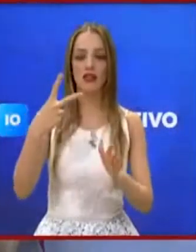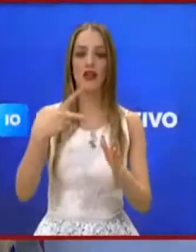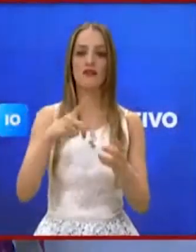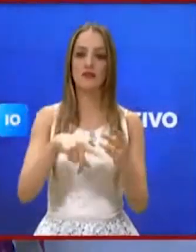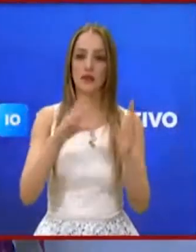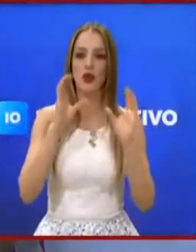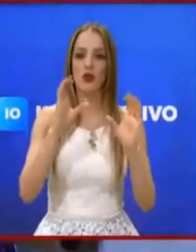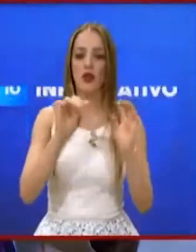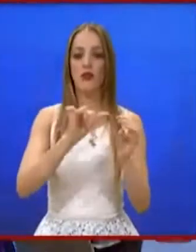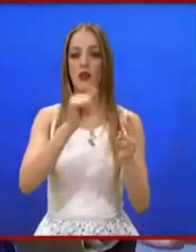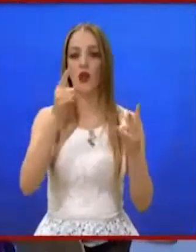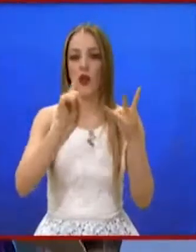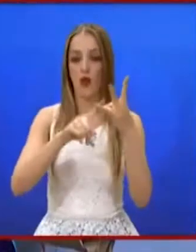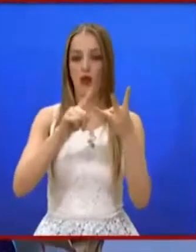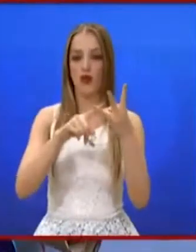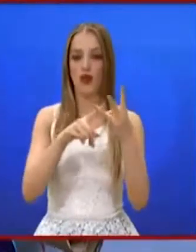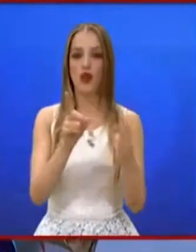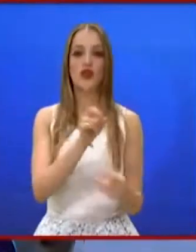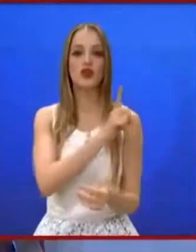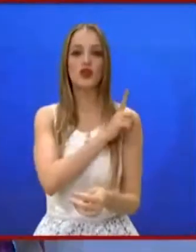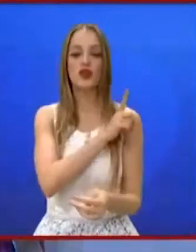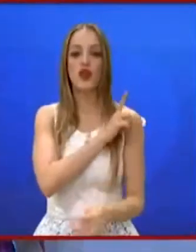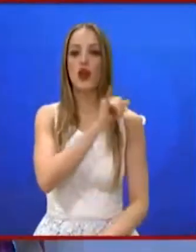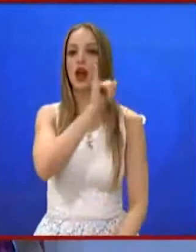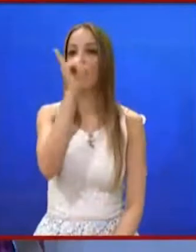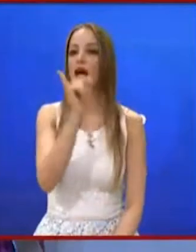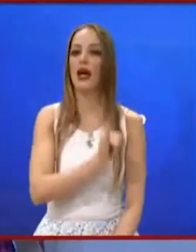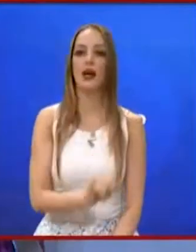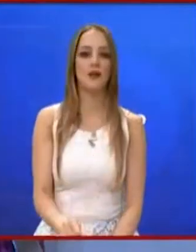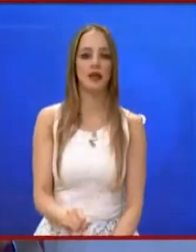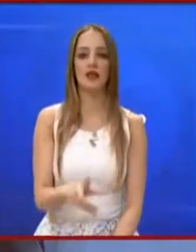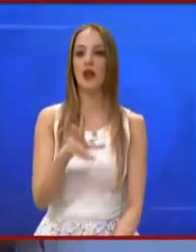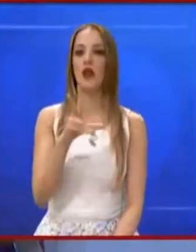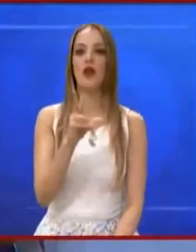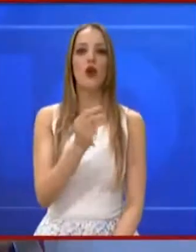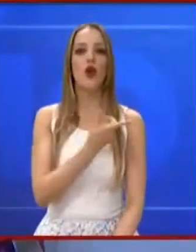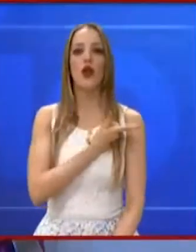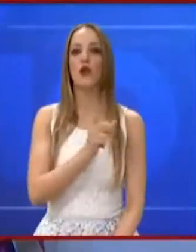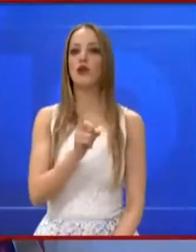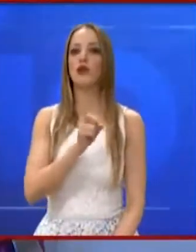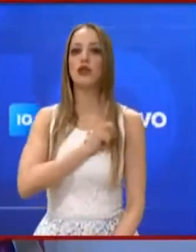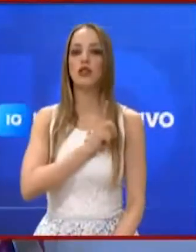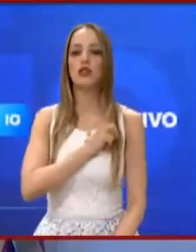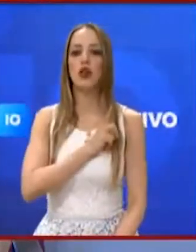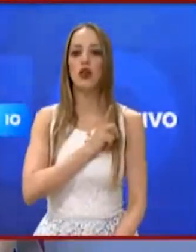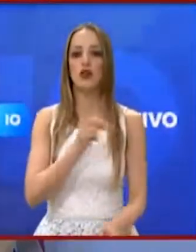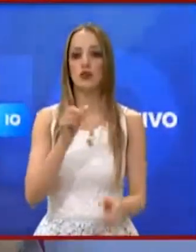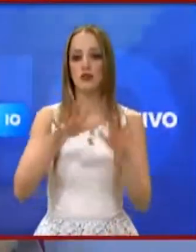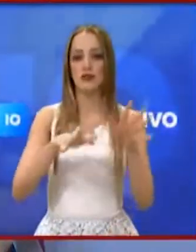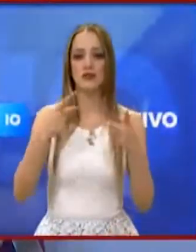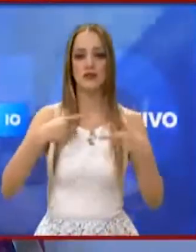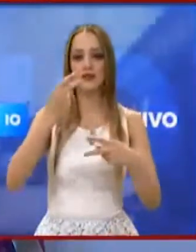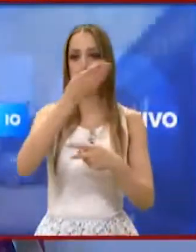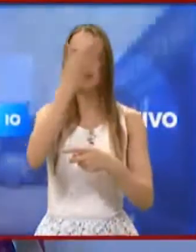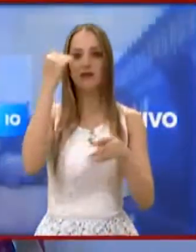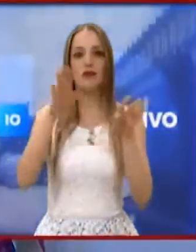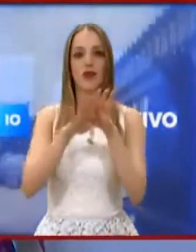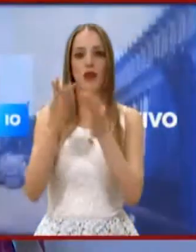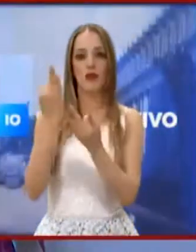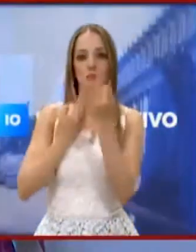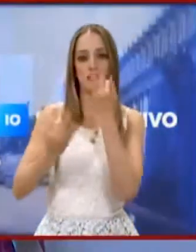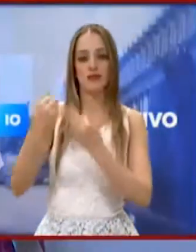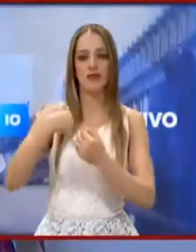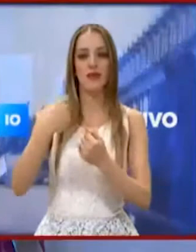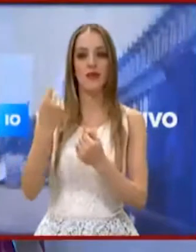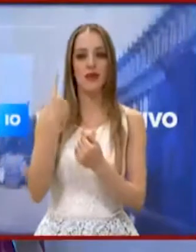solos. No saben lo que significa estar solos y no les gusta. No saben quererse y disfrutarse. Entonces, mucho cuidado que no